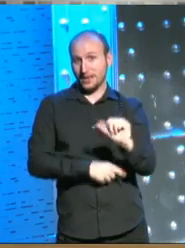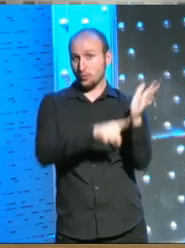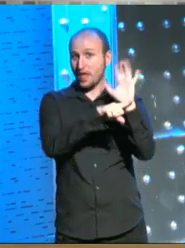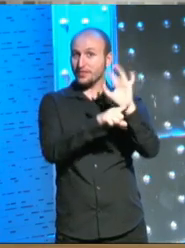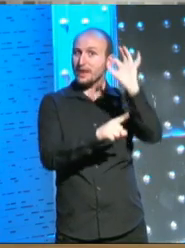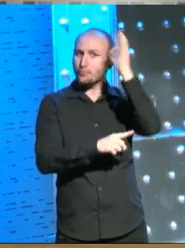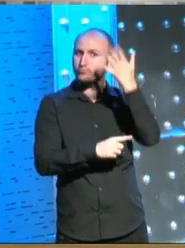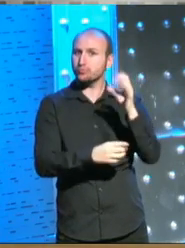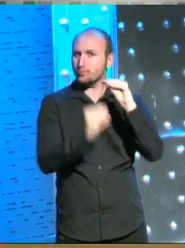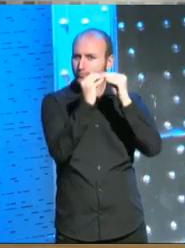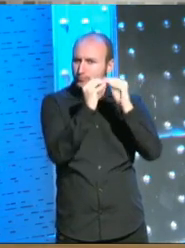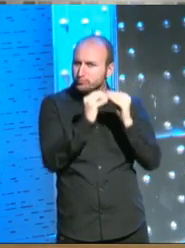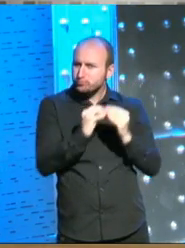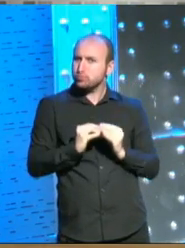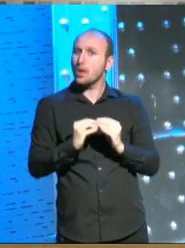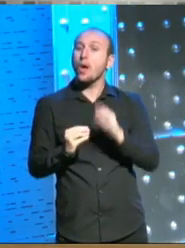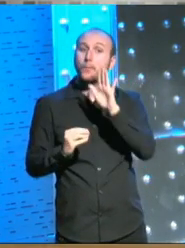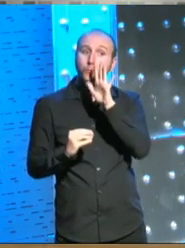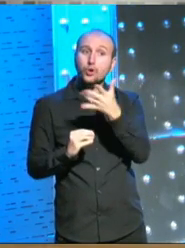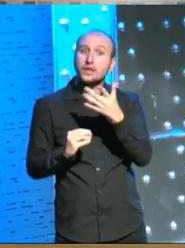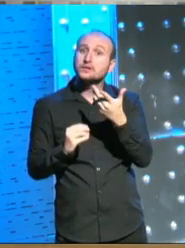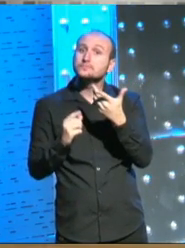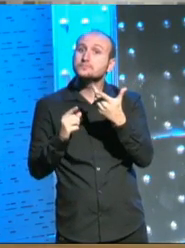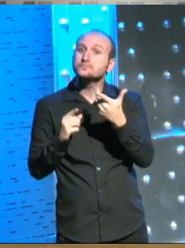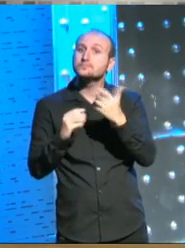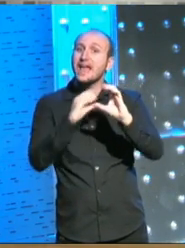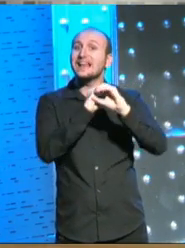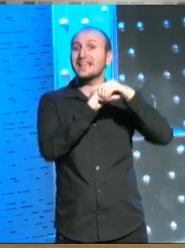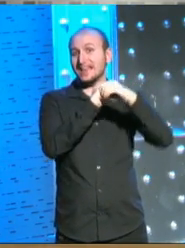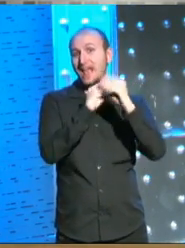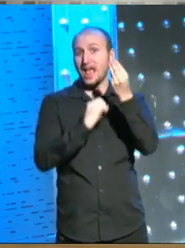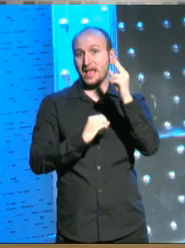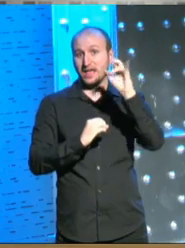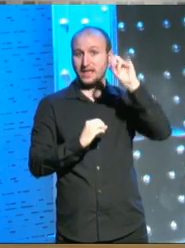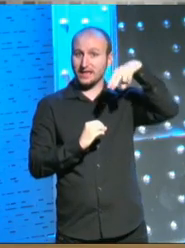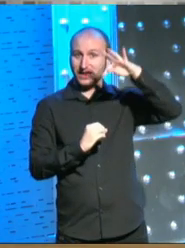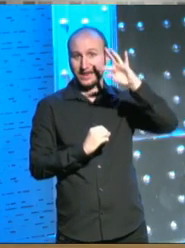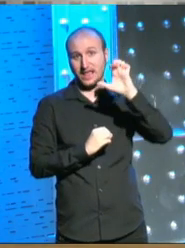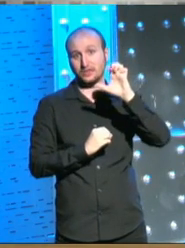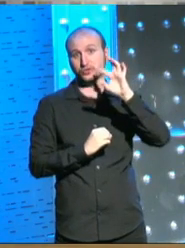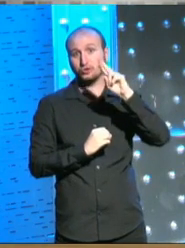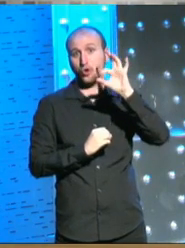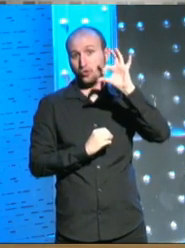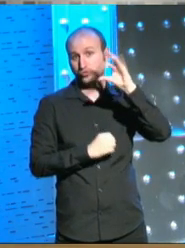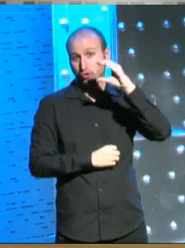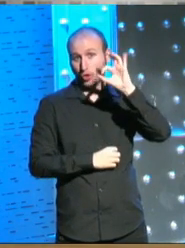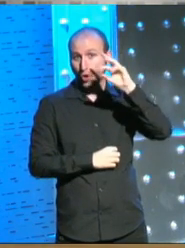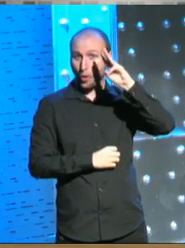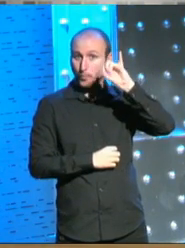el soporte. Porque para poder hacer que el kinetoscopio, patentado en 1891,